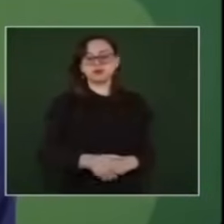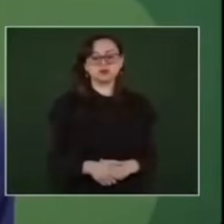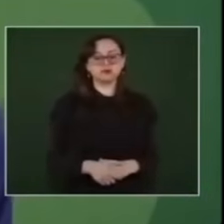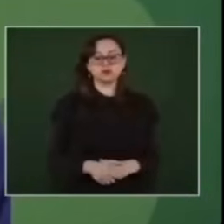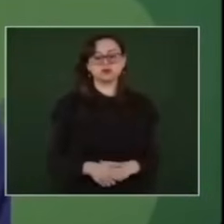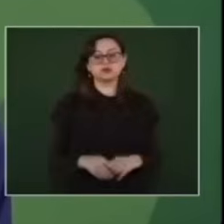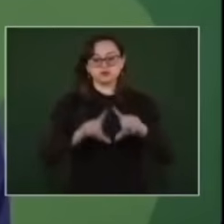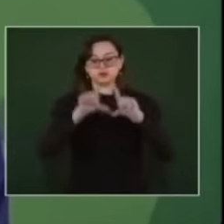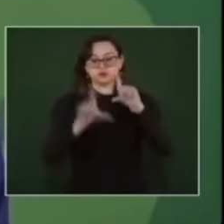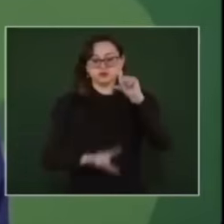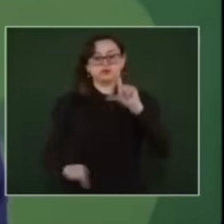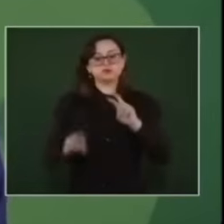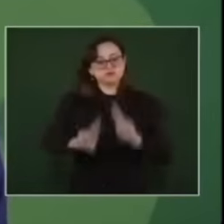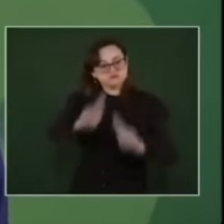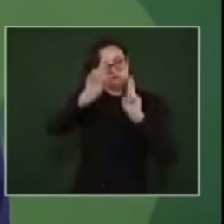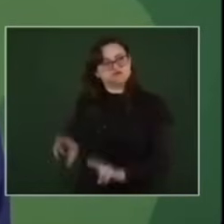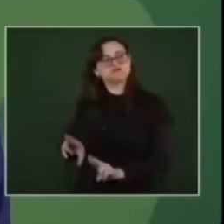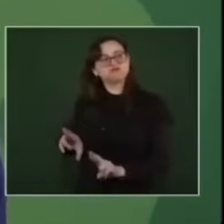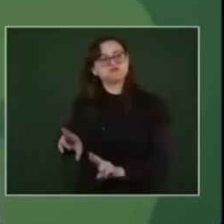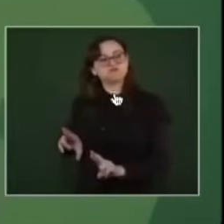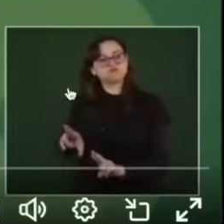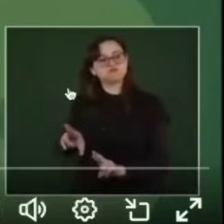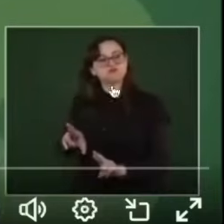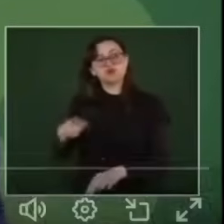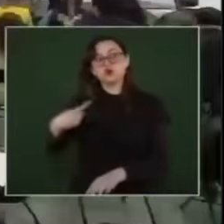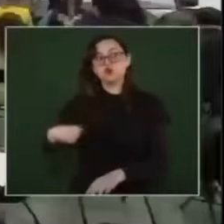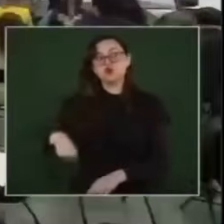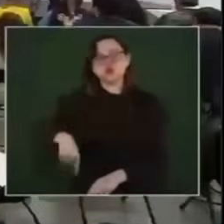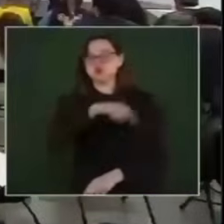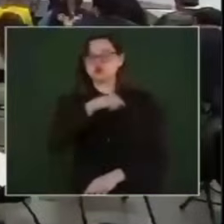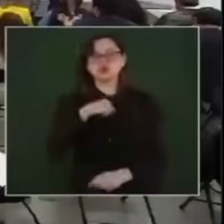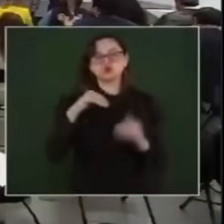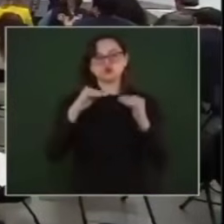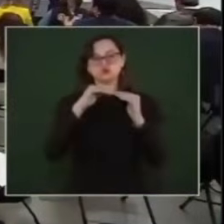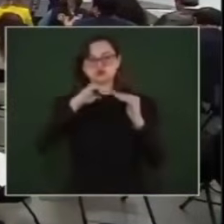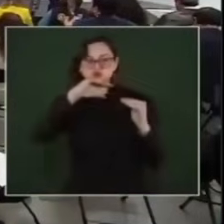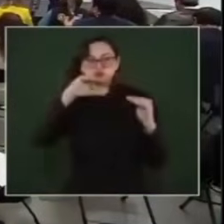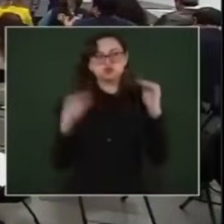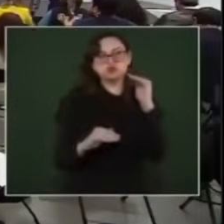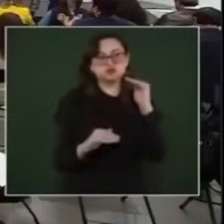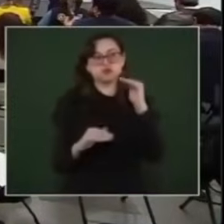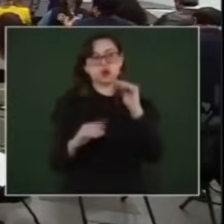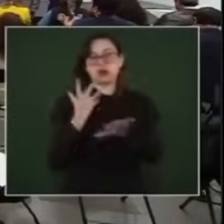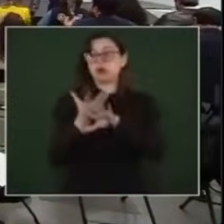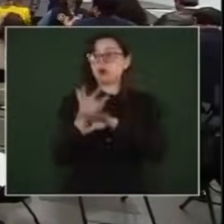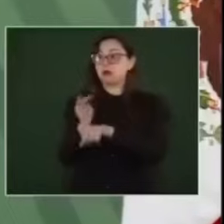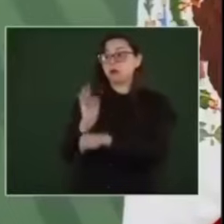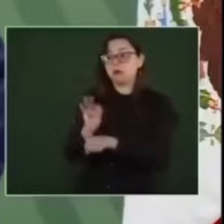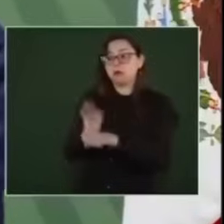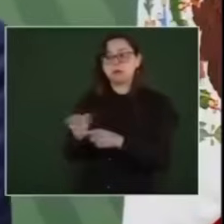a México se le respeta no somos un protectorado de Estados Unidos